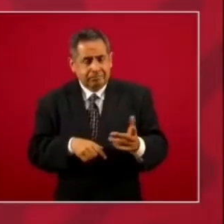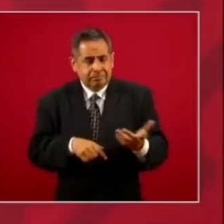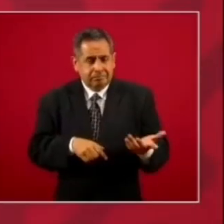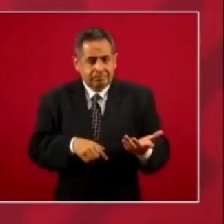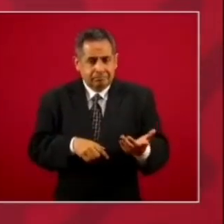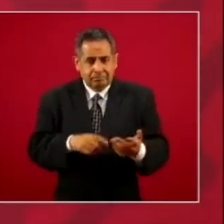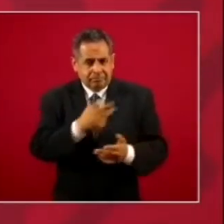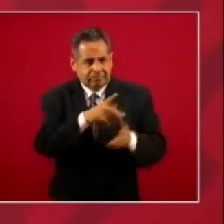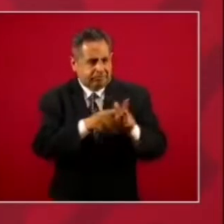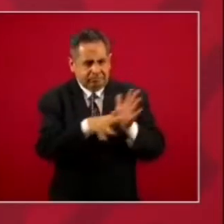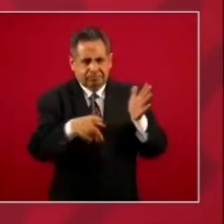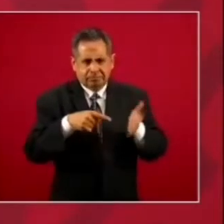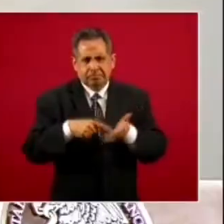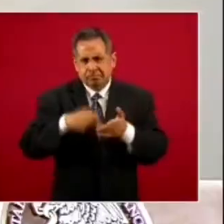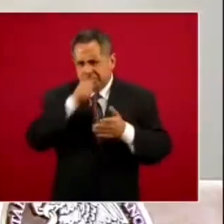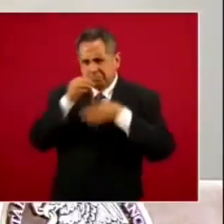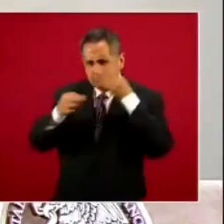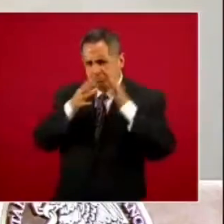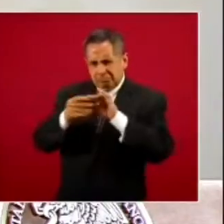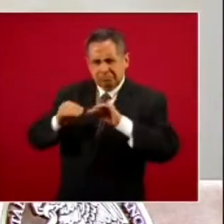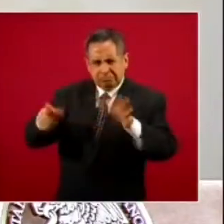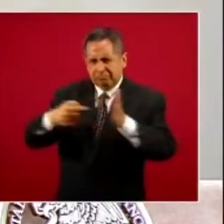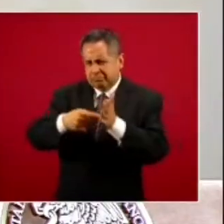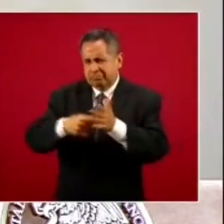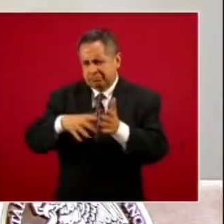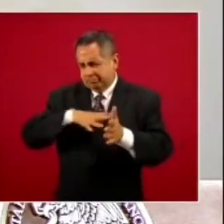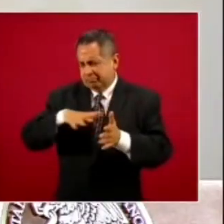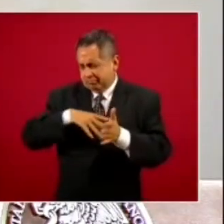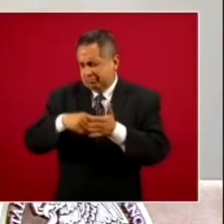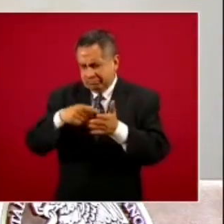A un periódico, ahí está en la declaración